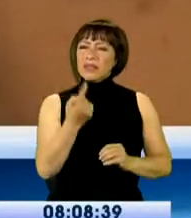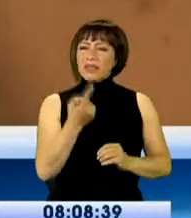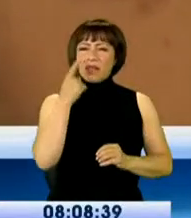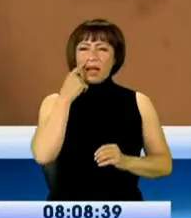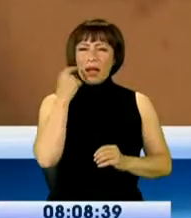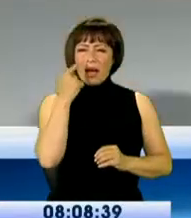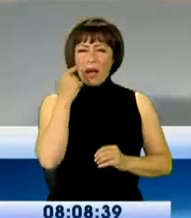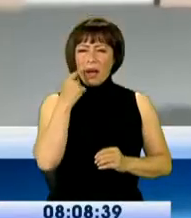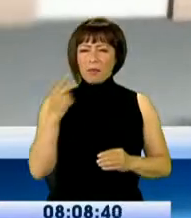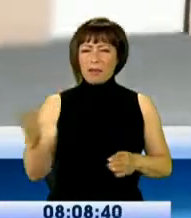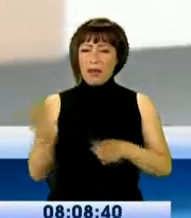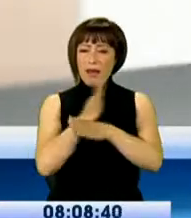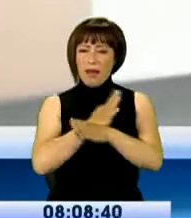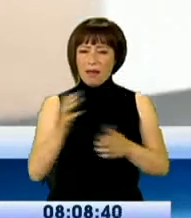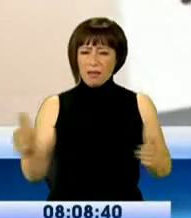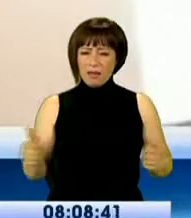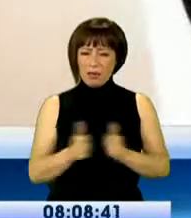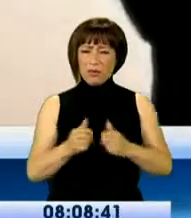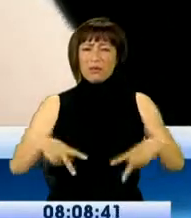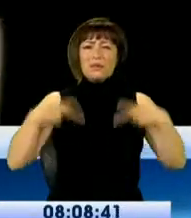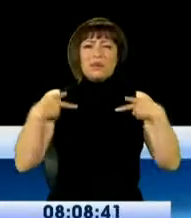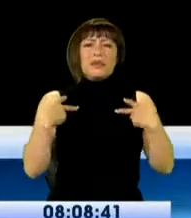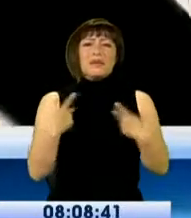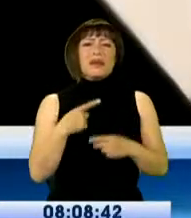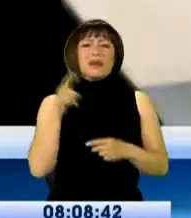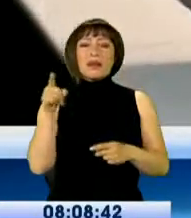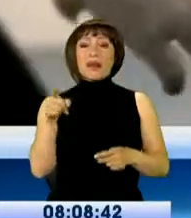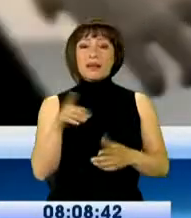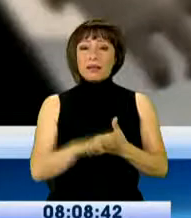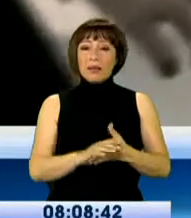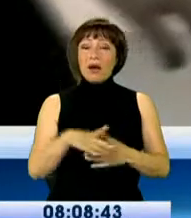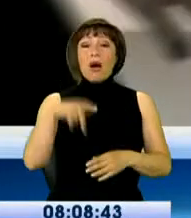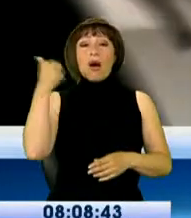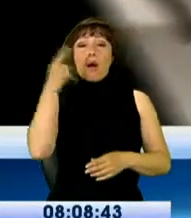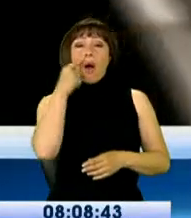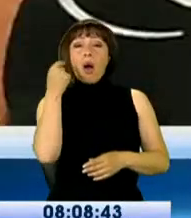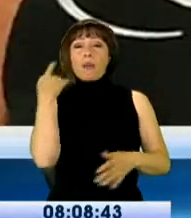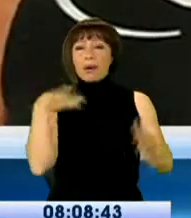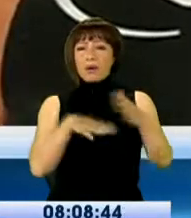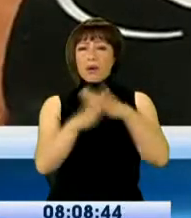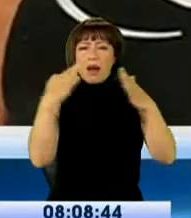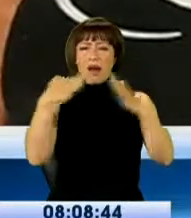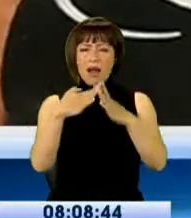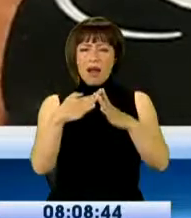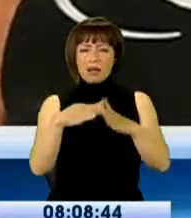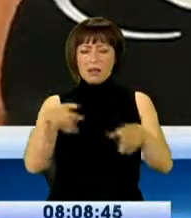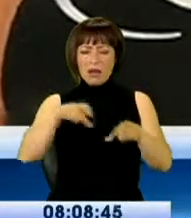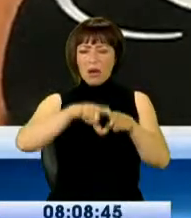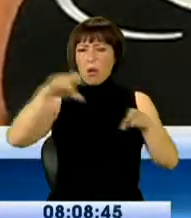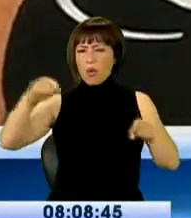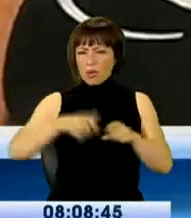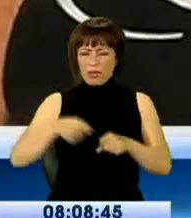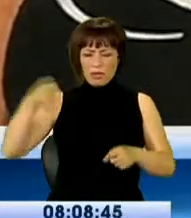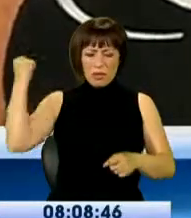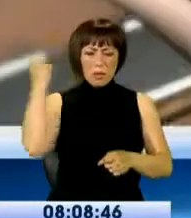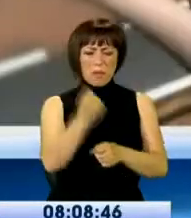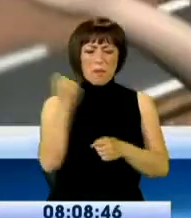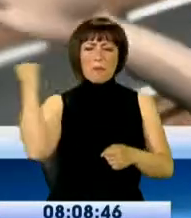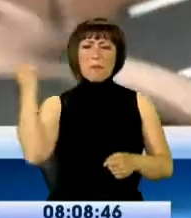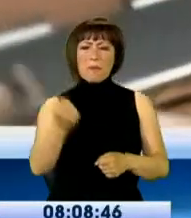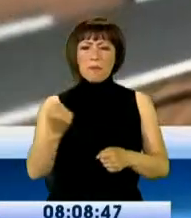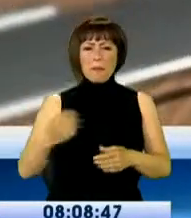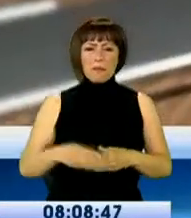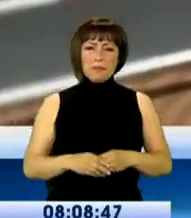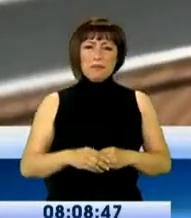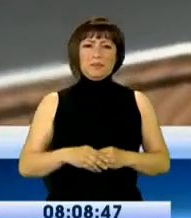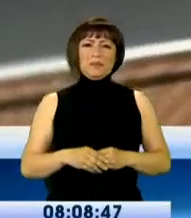de su ex conviviente indica que un sujeto ingresó a su casa y la apuñaló un empujón y la primer puñalada va a mi